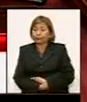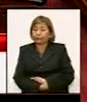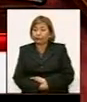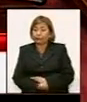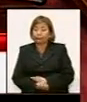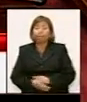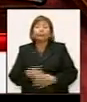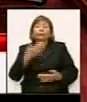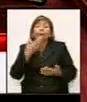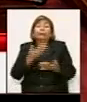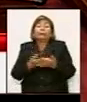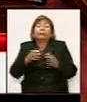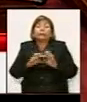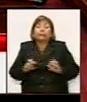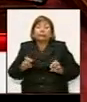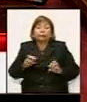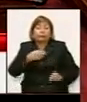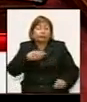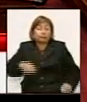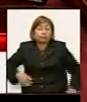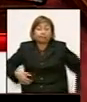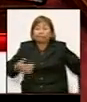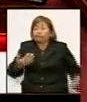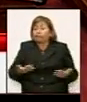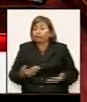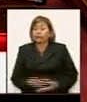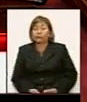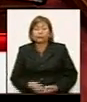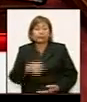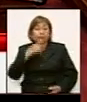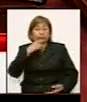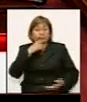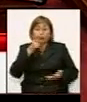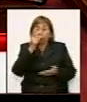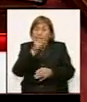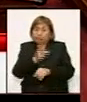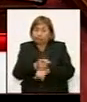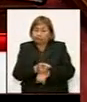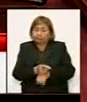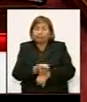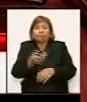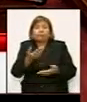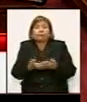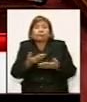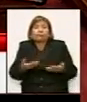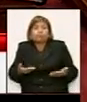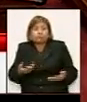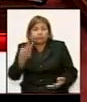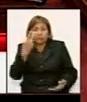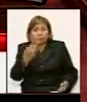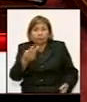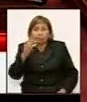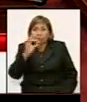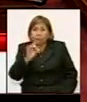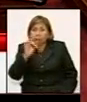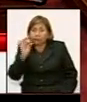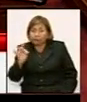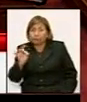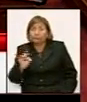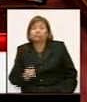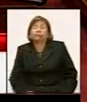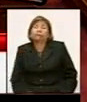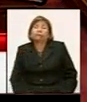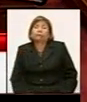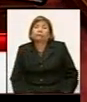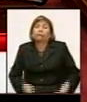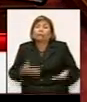Gracias, presidenta. La Comisión de la Mujer dictaminó los proyectos de ley 2888